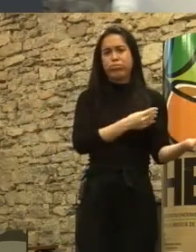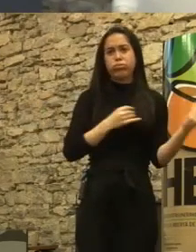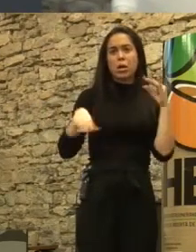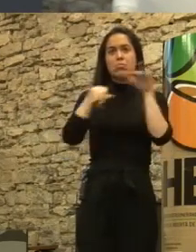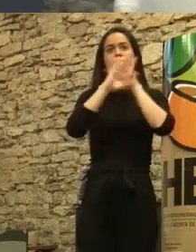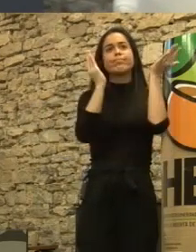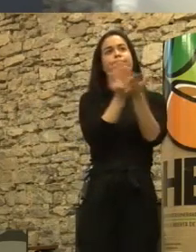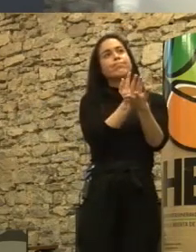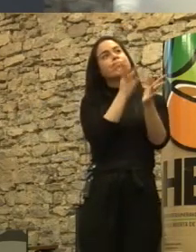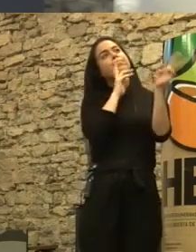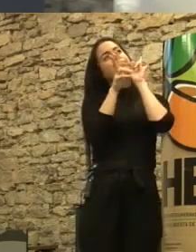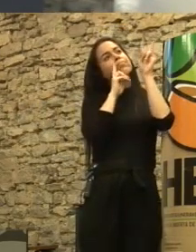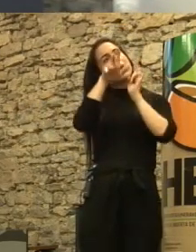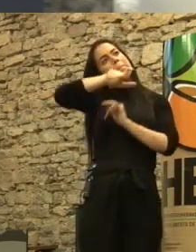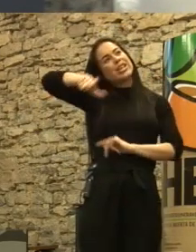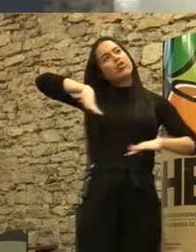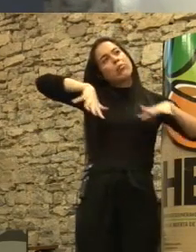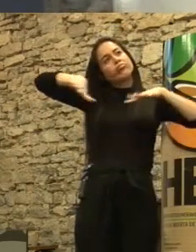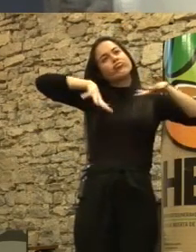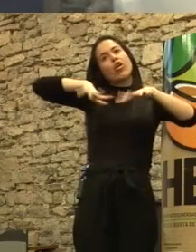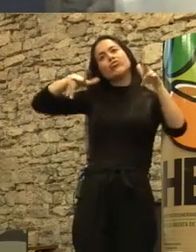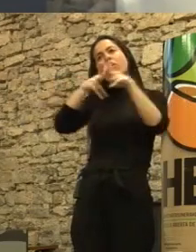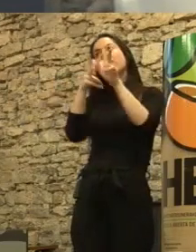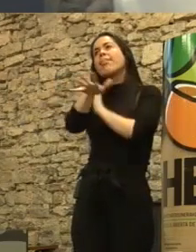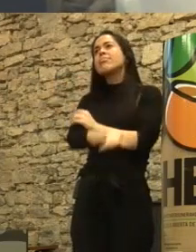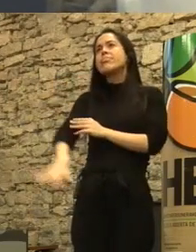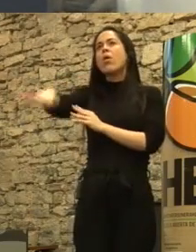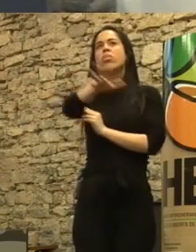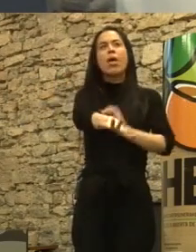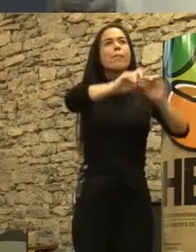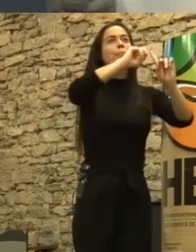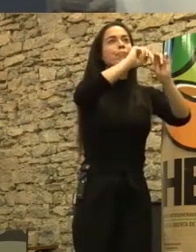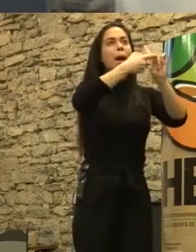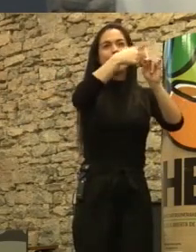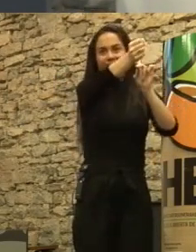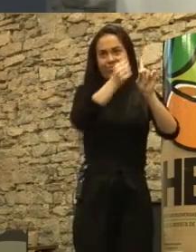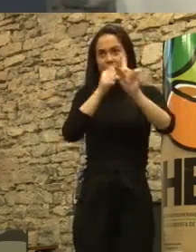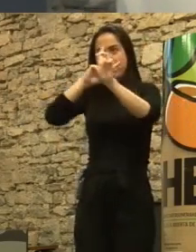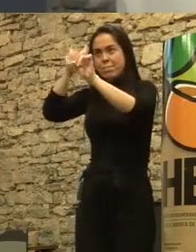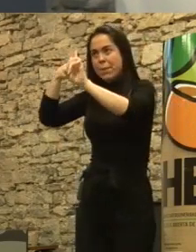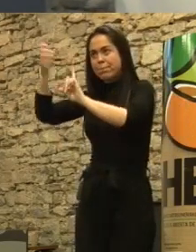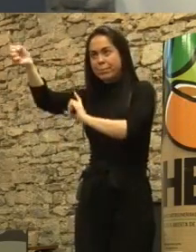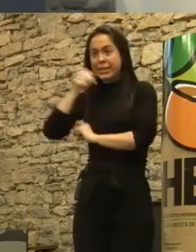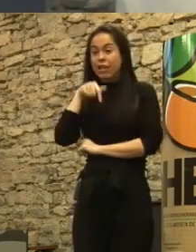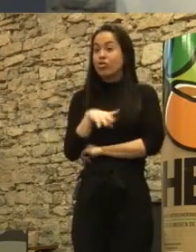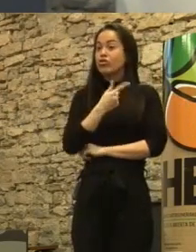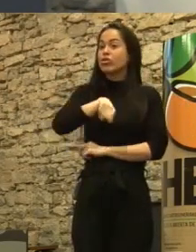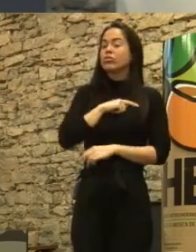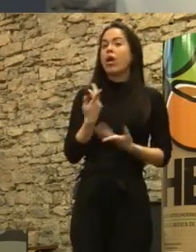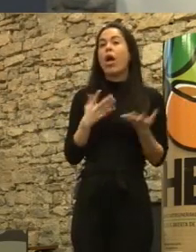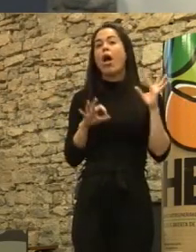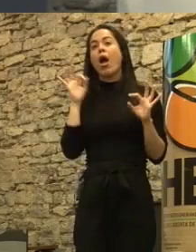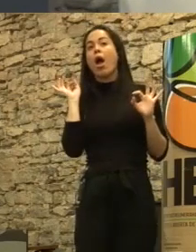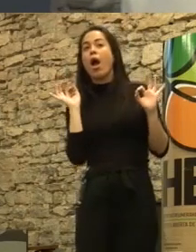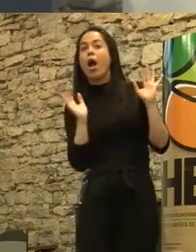mundo dónde está el emprendedor o la emprendedora social. No es muy fácil de encontrar, lógicamente. Nosotros hemos calculado que en España hay uno